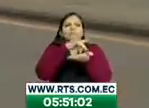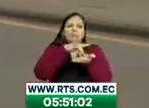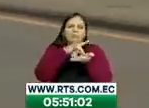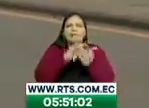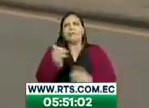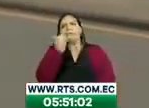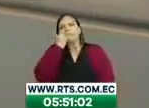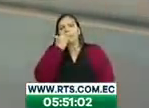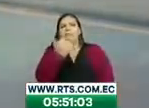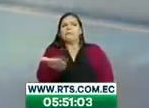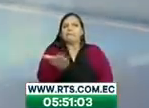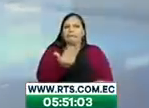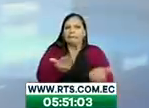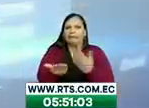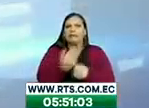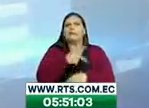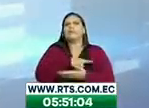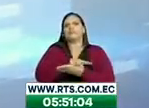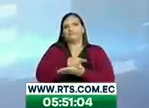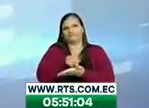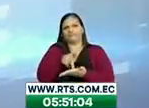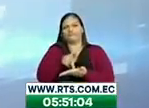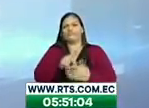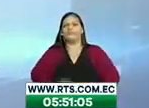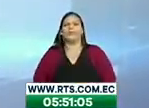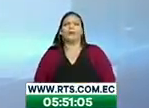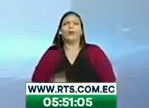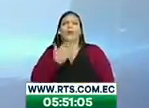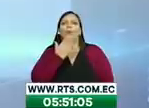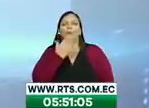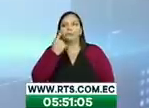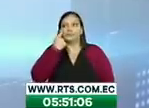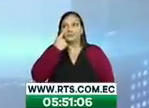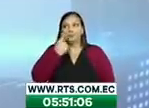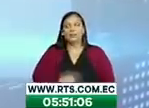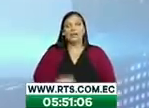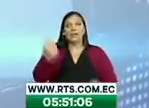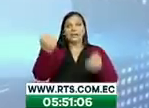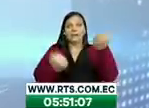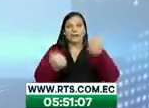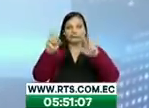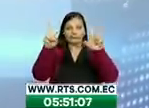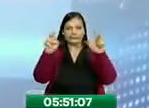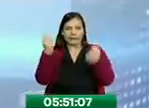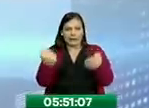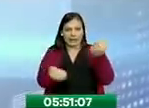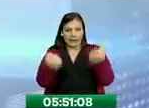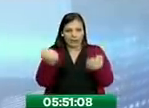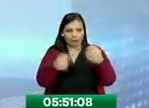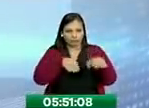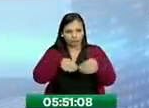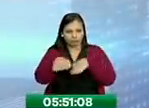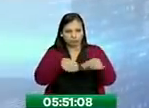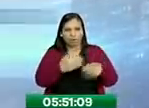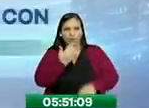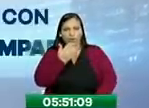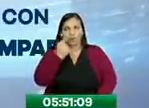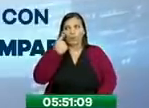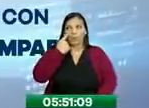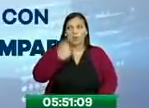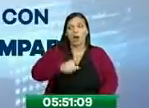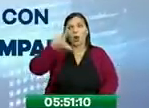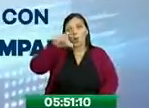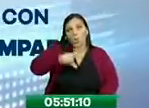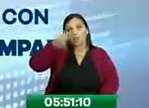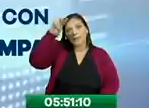se restringirá la circulación de la siguiente forma. Los días lunes, miércoles, viernes y domingo no circularán los